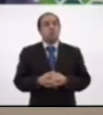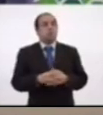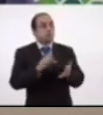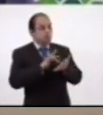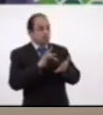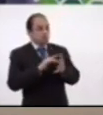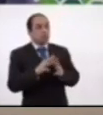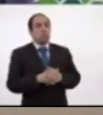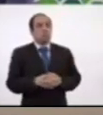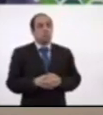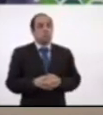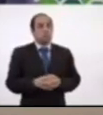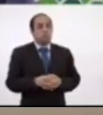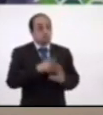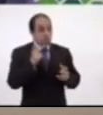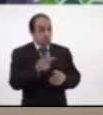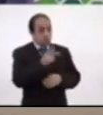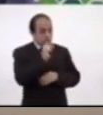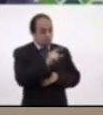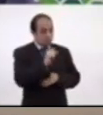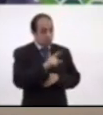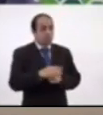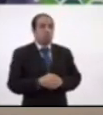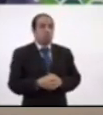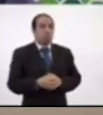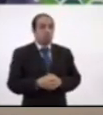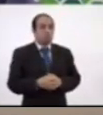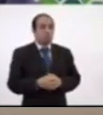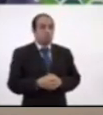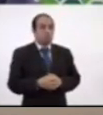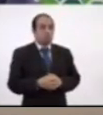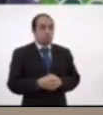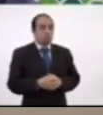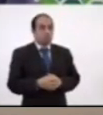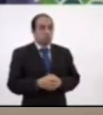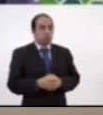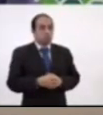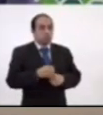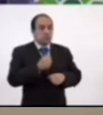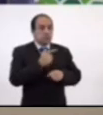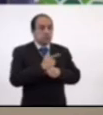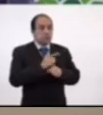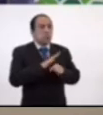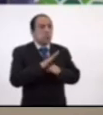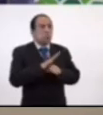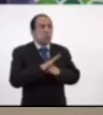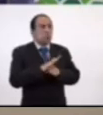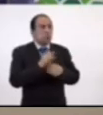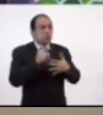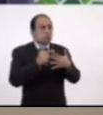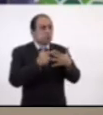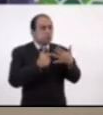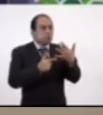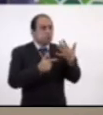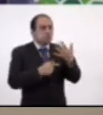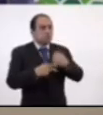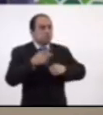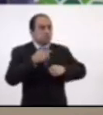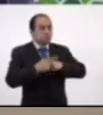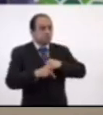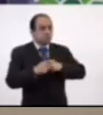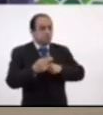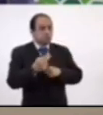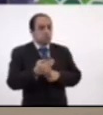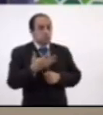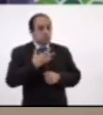Gracias. Y preguntar también si han identificado cuáles serían como los puntos de riesgo que habría